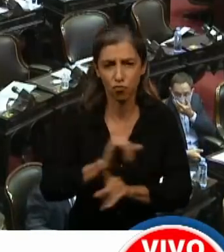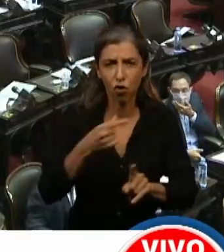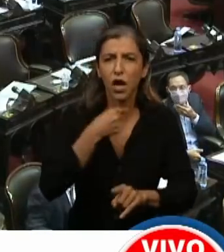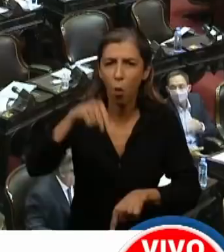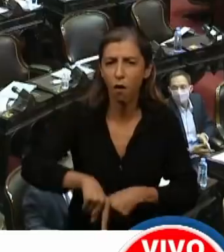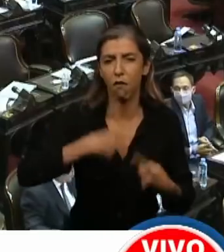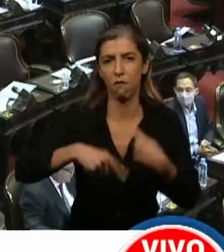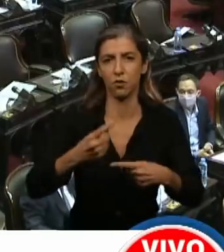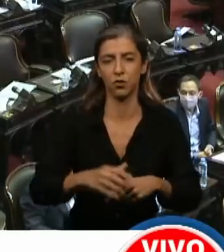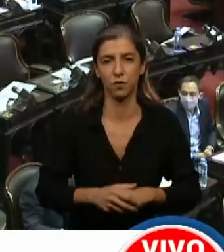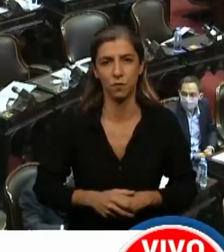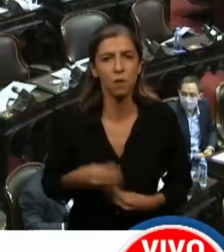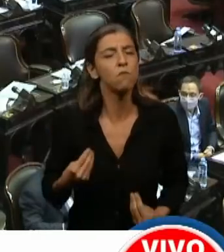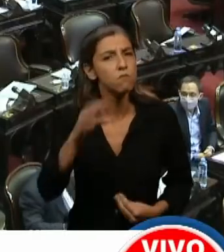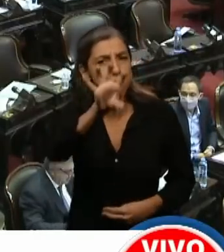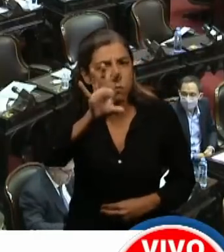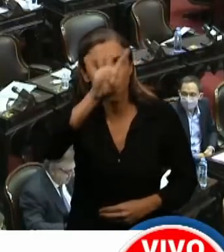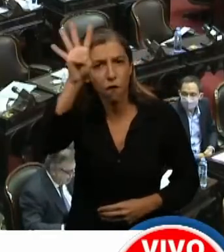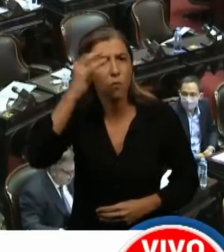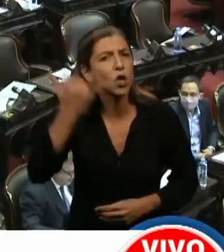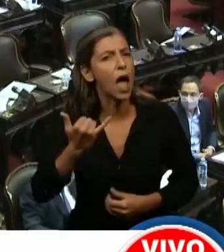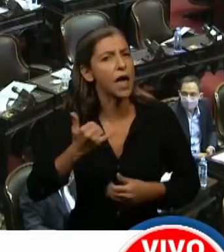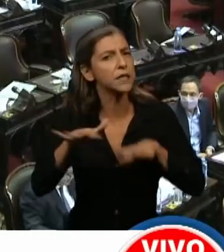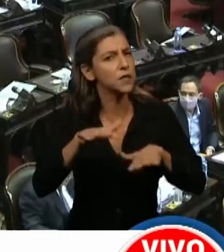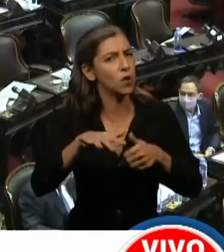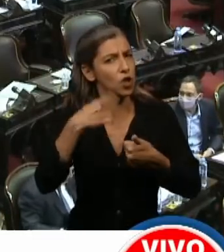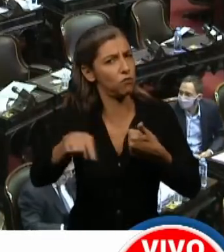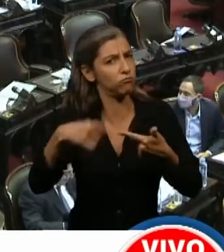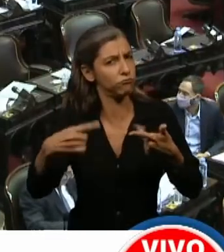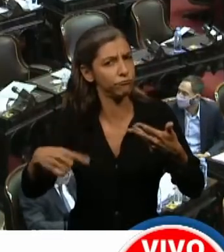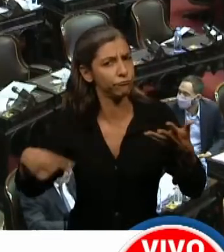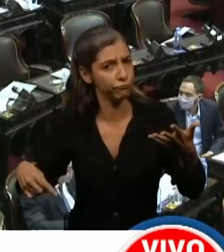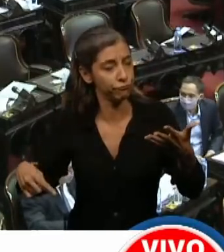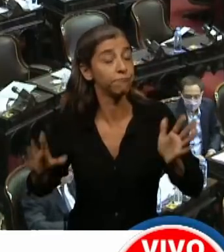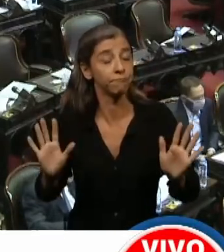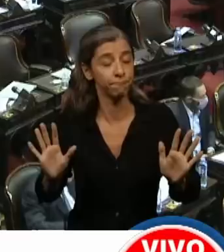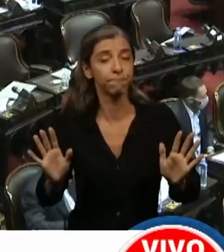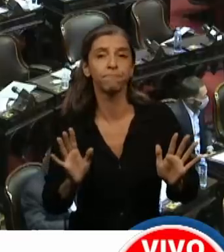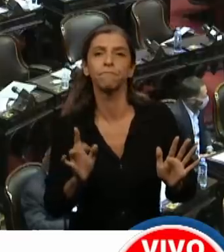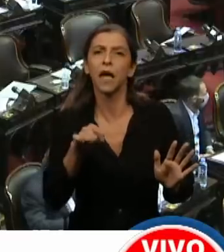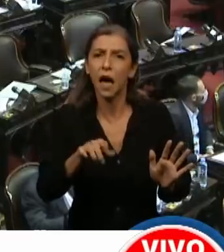en Formosa. Quiero decirles que a pesar de todo esto,